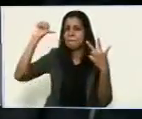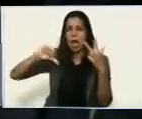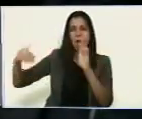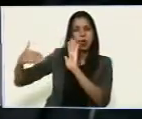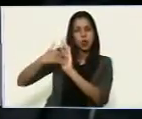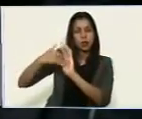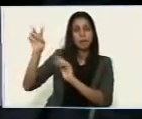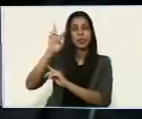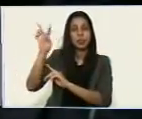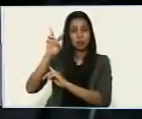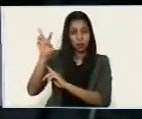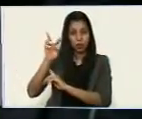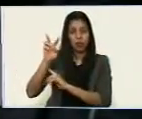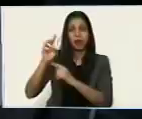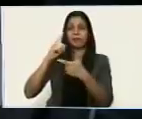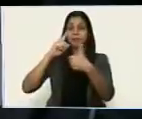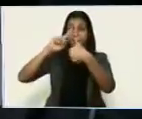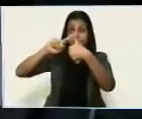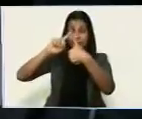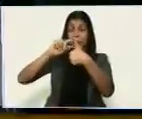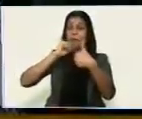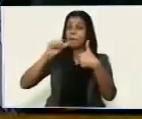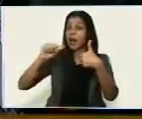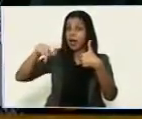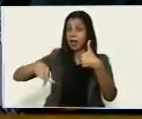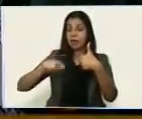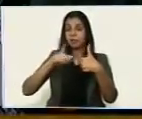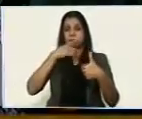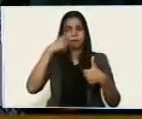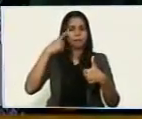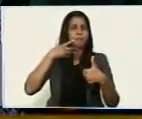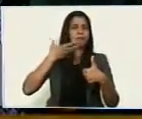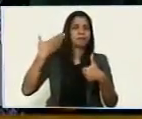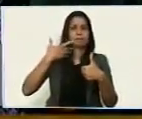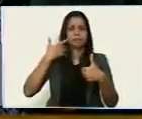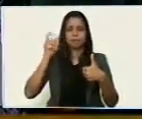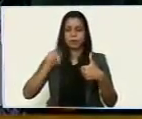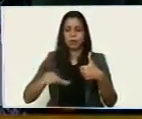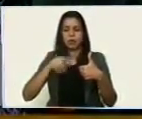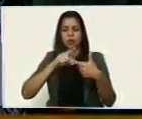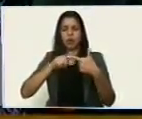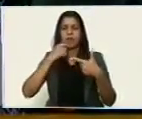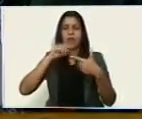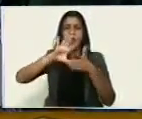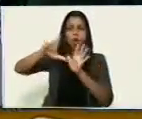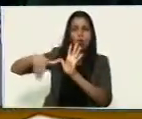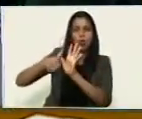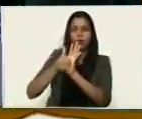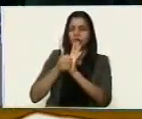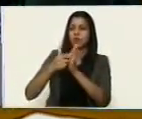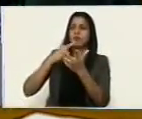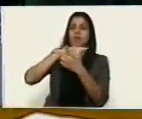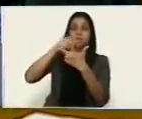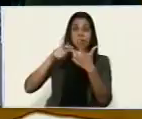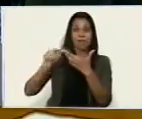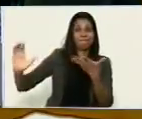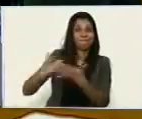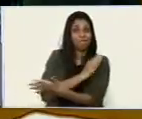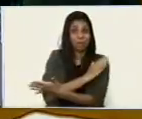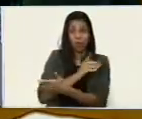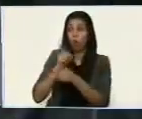nuestra sociedad, como son el burocratismo, la desidia y la corrupción? ¿Jura